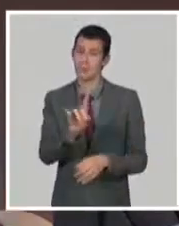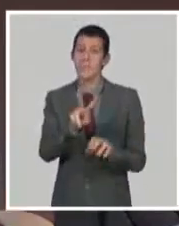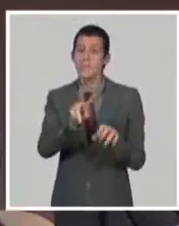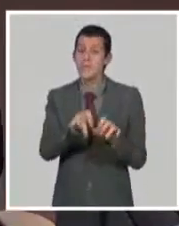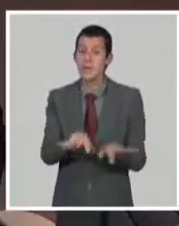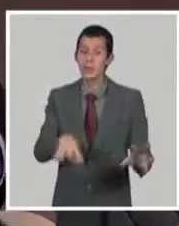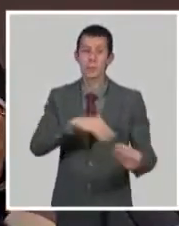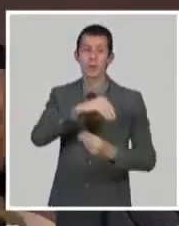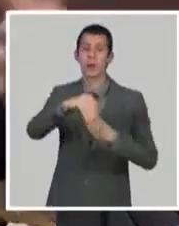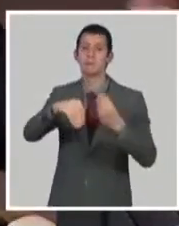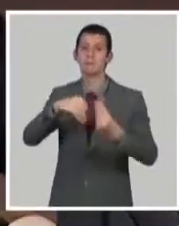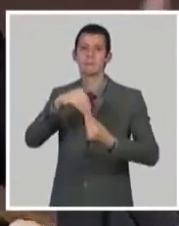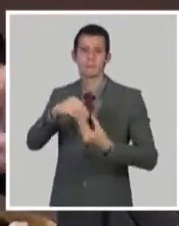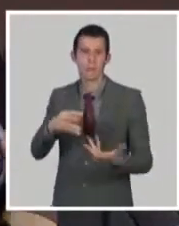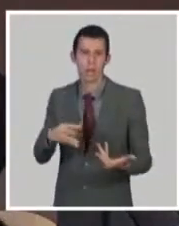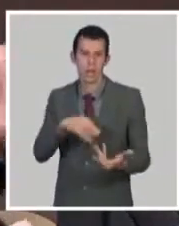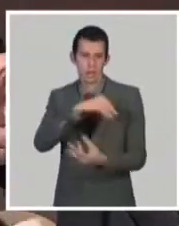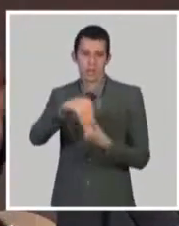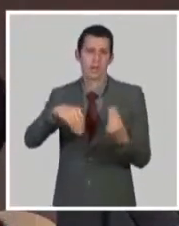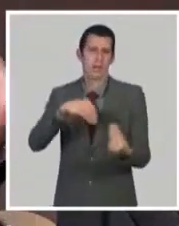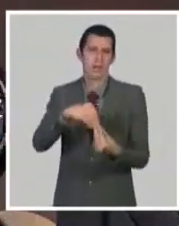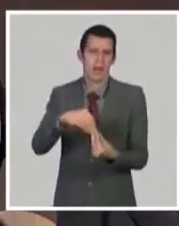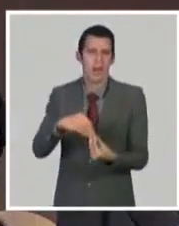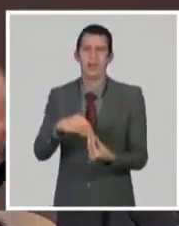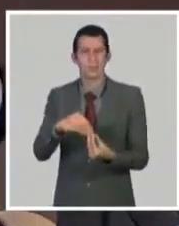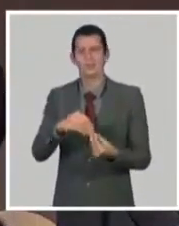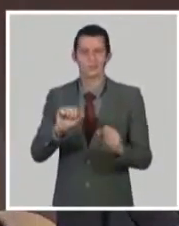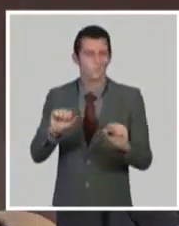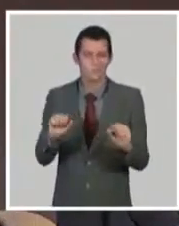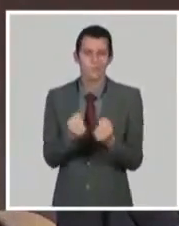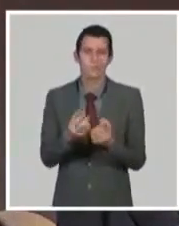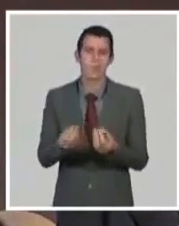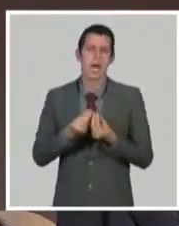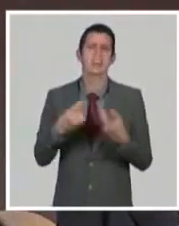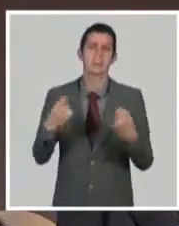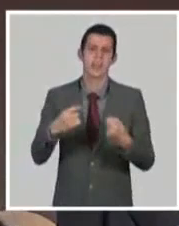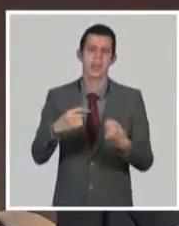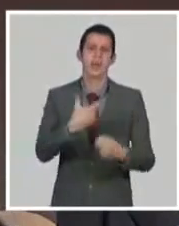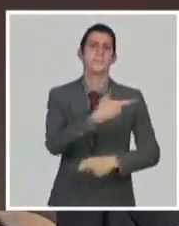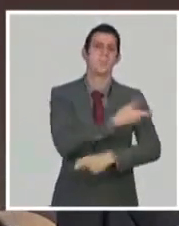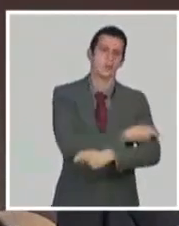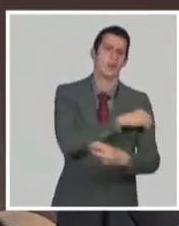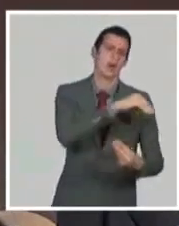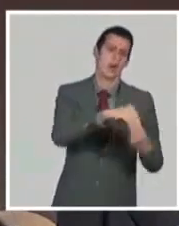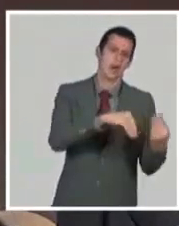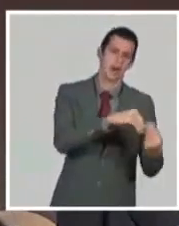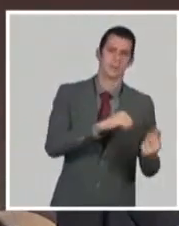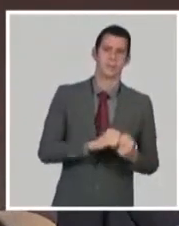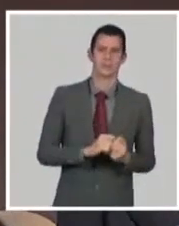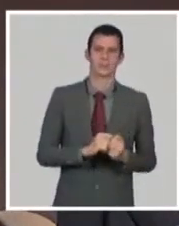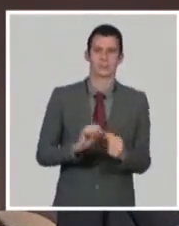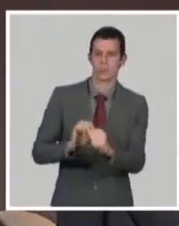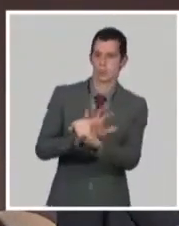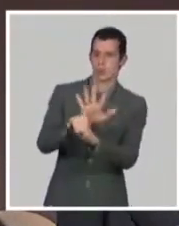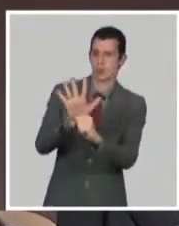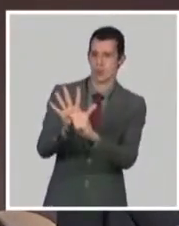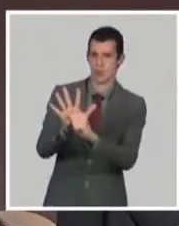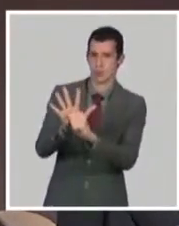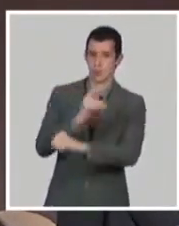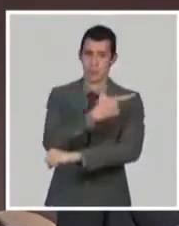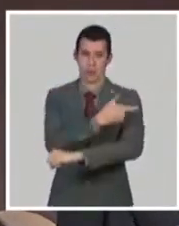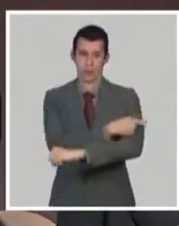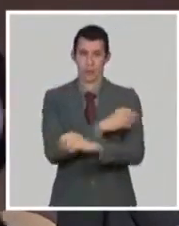el HIV, por lo cual no se ha podido encontrar una vacuna como consecuencia del cambio de este virus. El